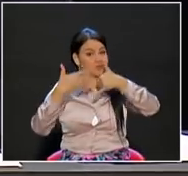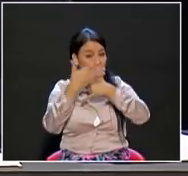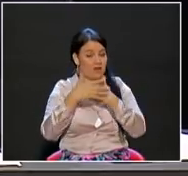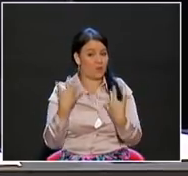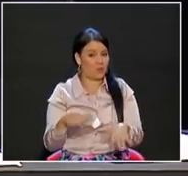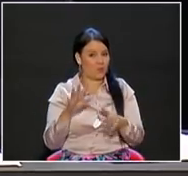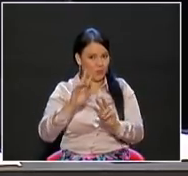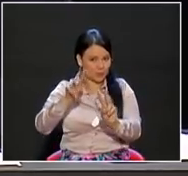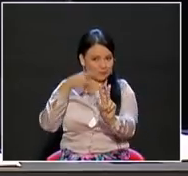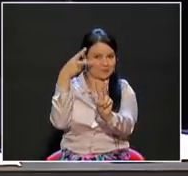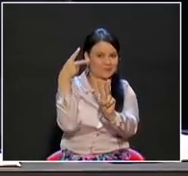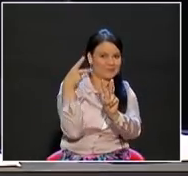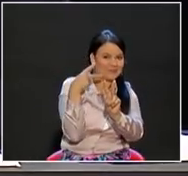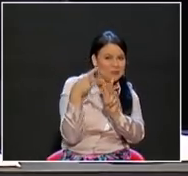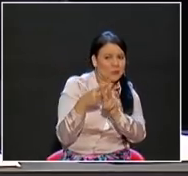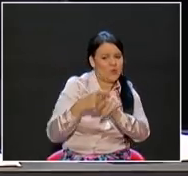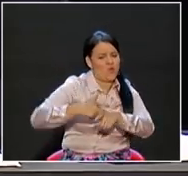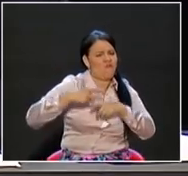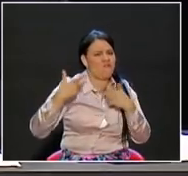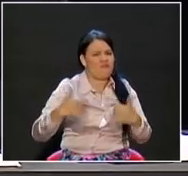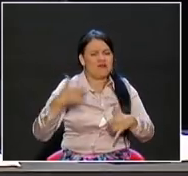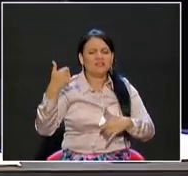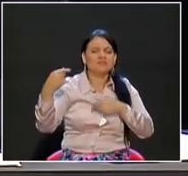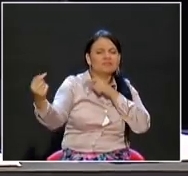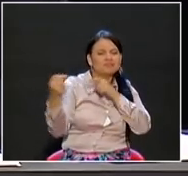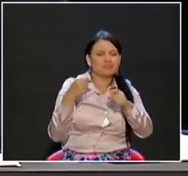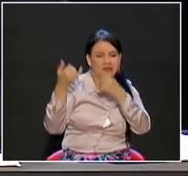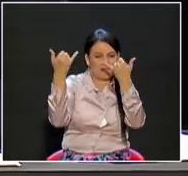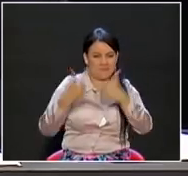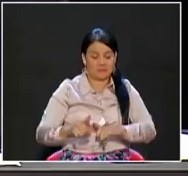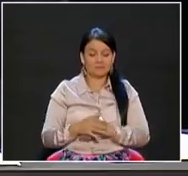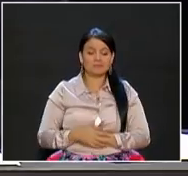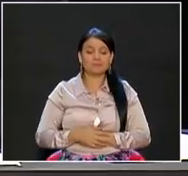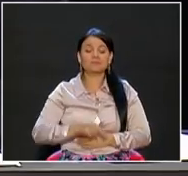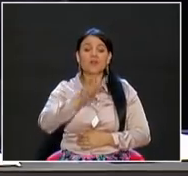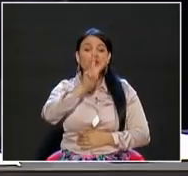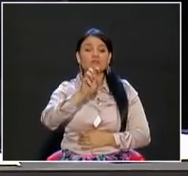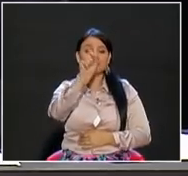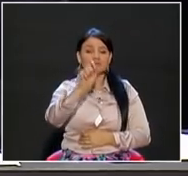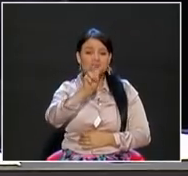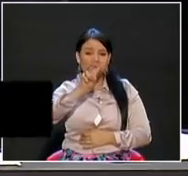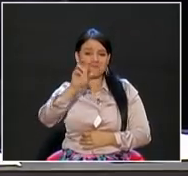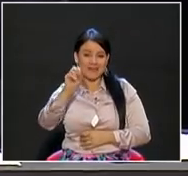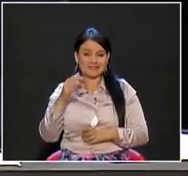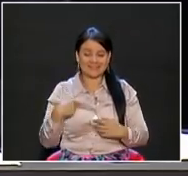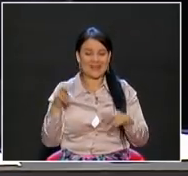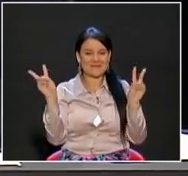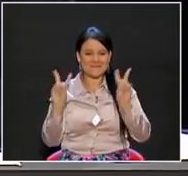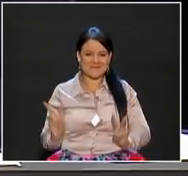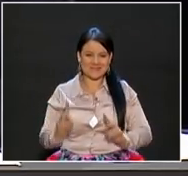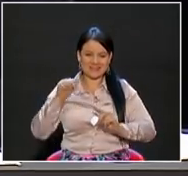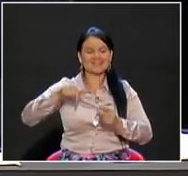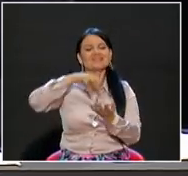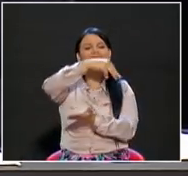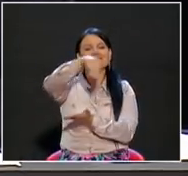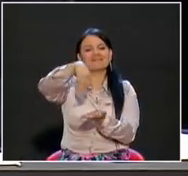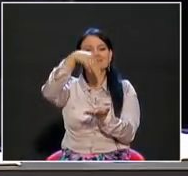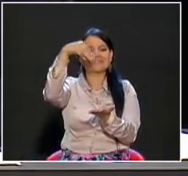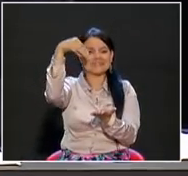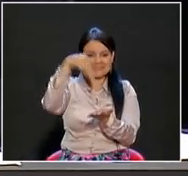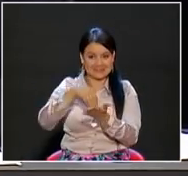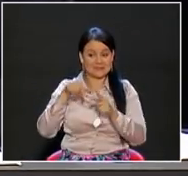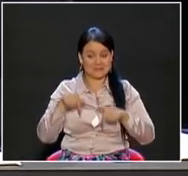gran debate final son las 8 de la noche 20 minutos estamos en directo desde las instalaciones del canal local